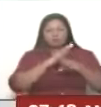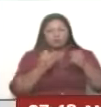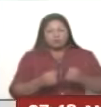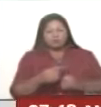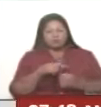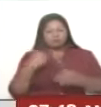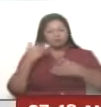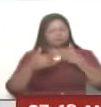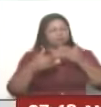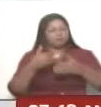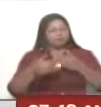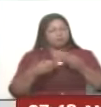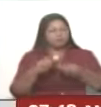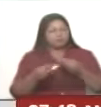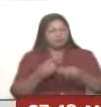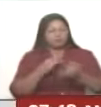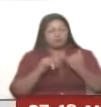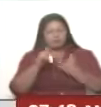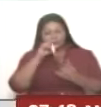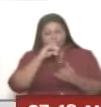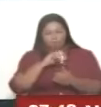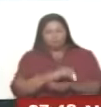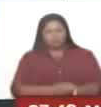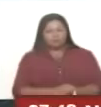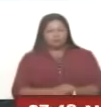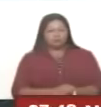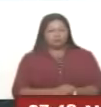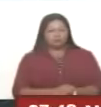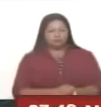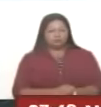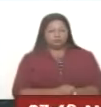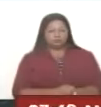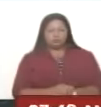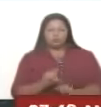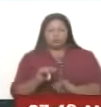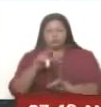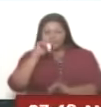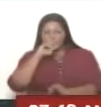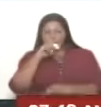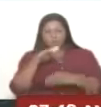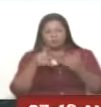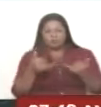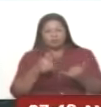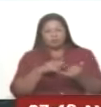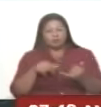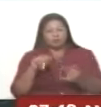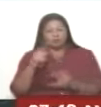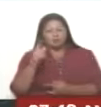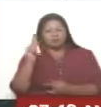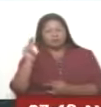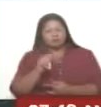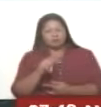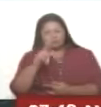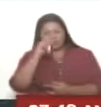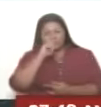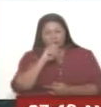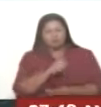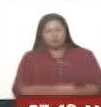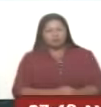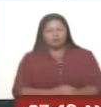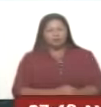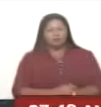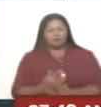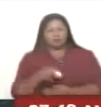venido acumulando en los últimos años. Ahora, se prevé en este mismo año, en el primer semestre del año, que el